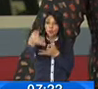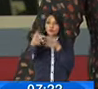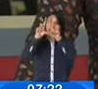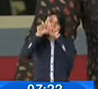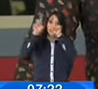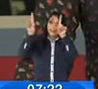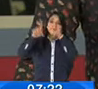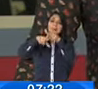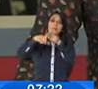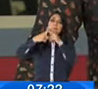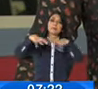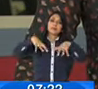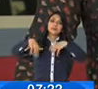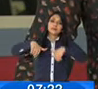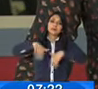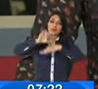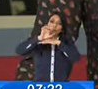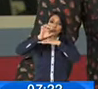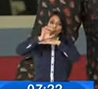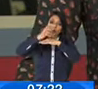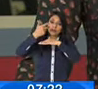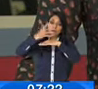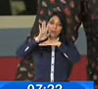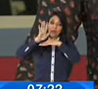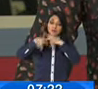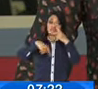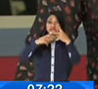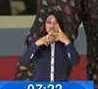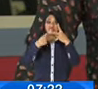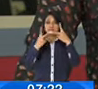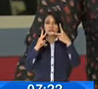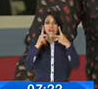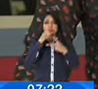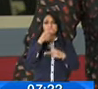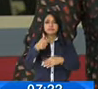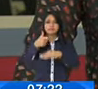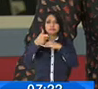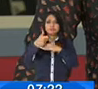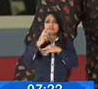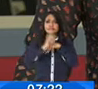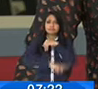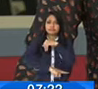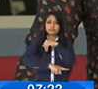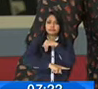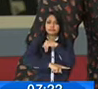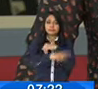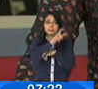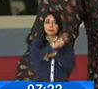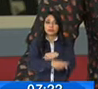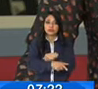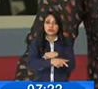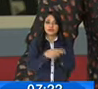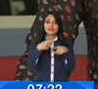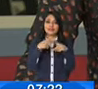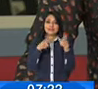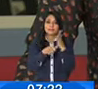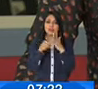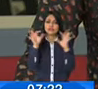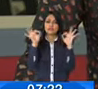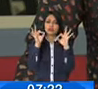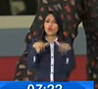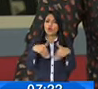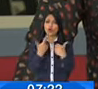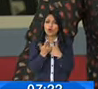inició operaciones en el Ecuador. Además, informó que se busca determinar los cargos que se le imputarán al detenido exministro de